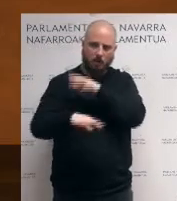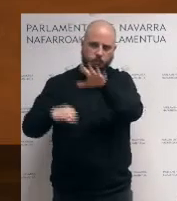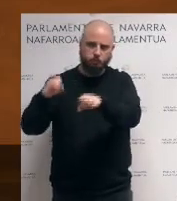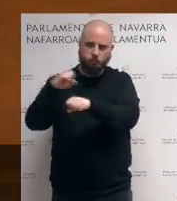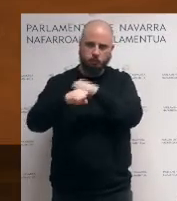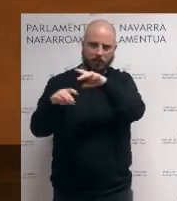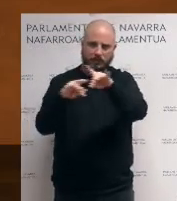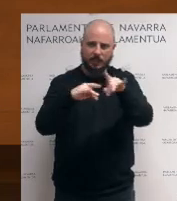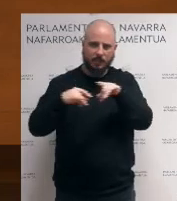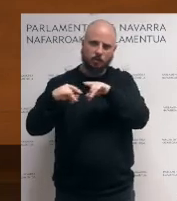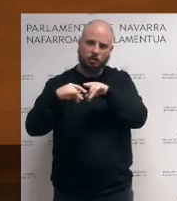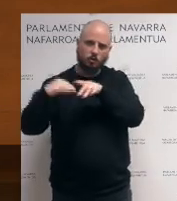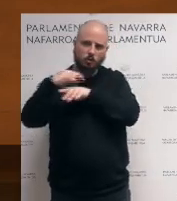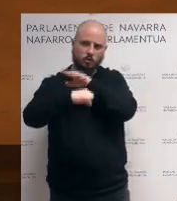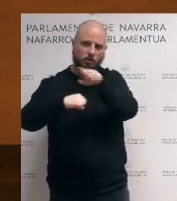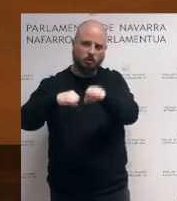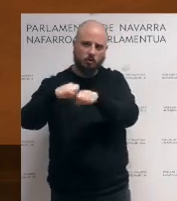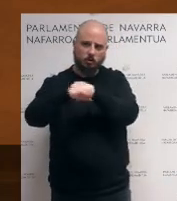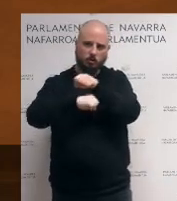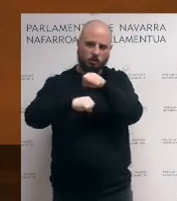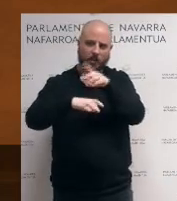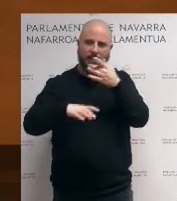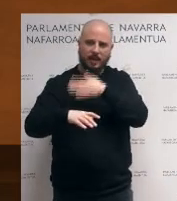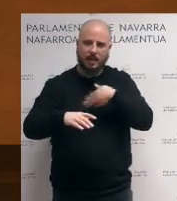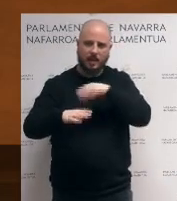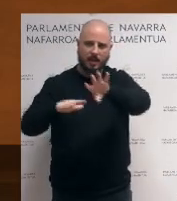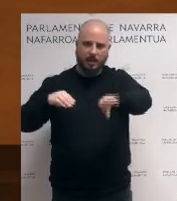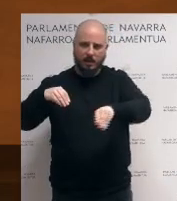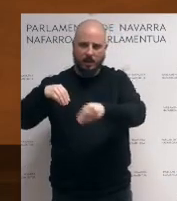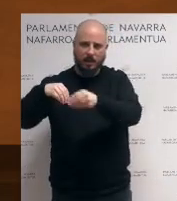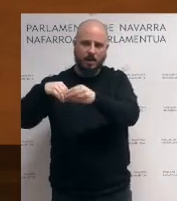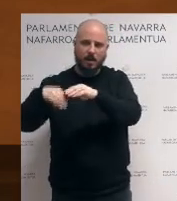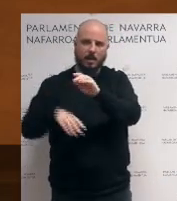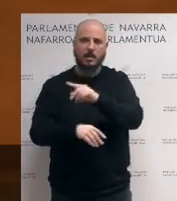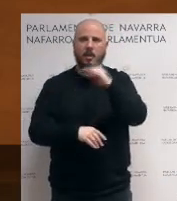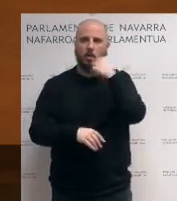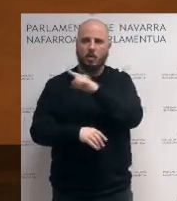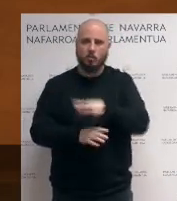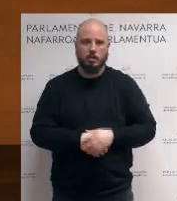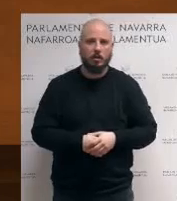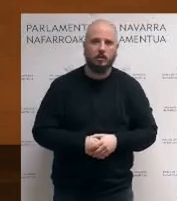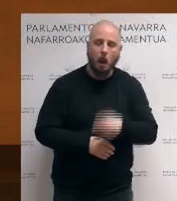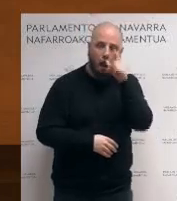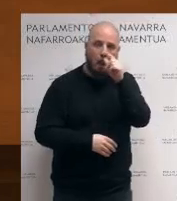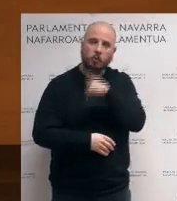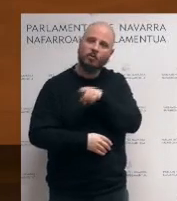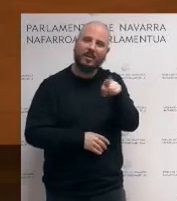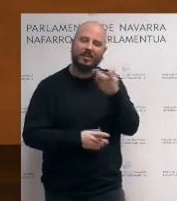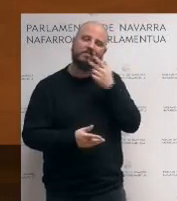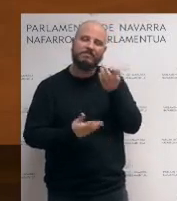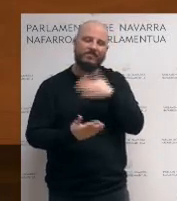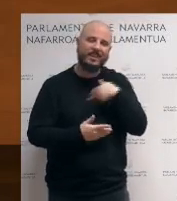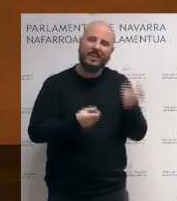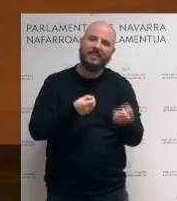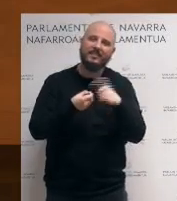su territorio, cuando no todo, y anexionárselo. Putin no ha ido a Ucrania con un ramo de flores a preguntar a los ucranianos si querían ser rusos,